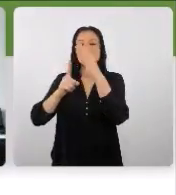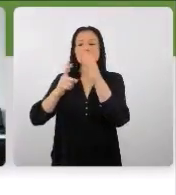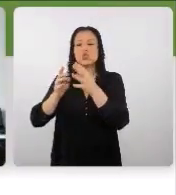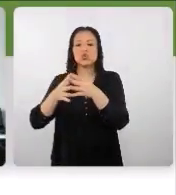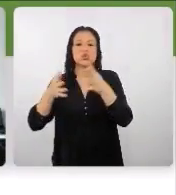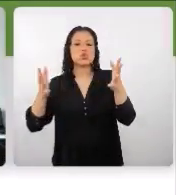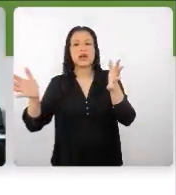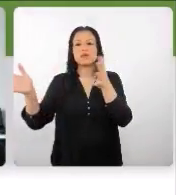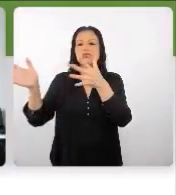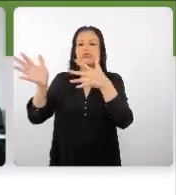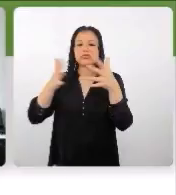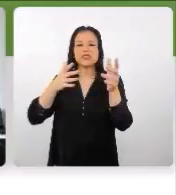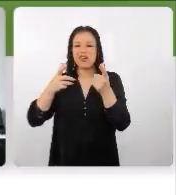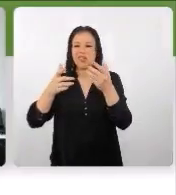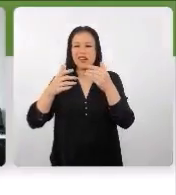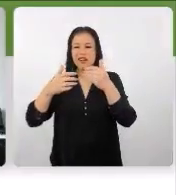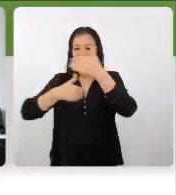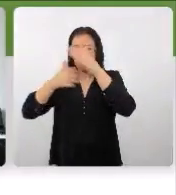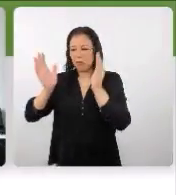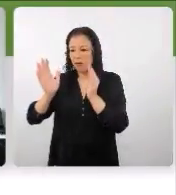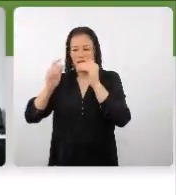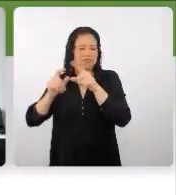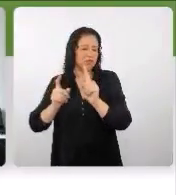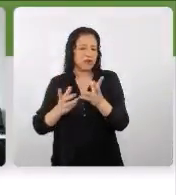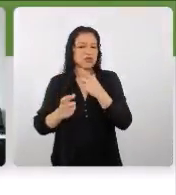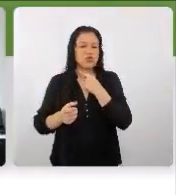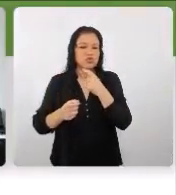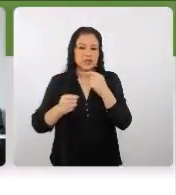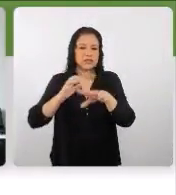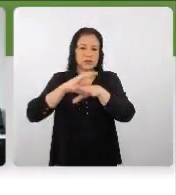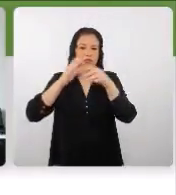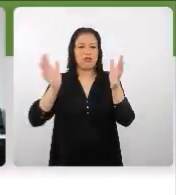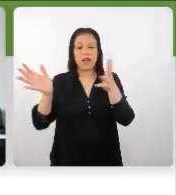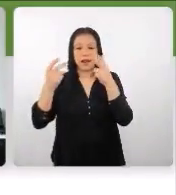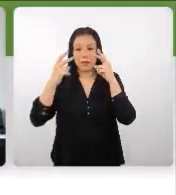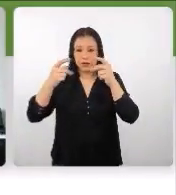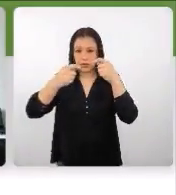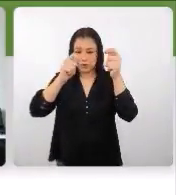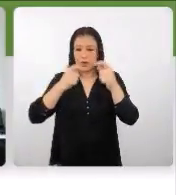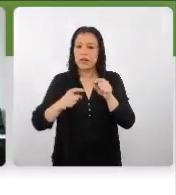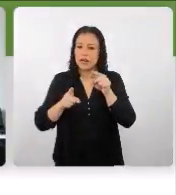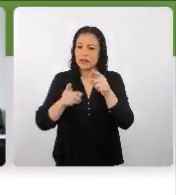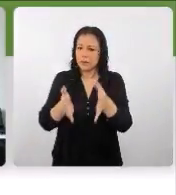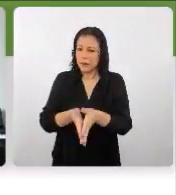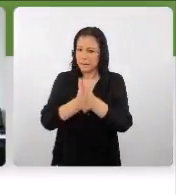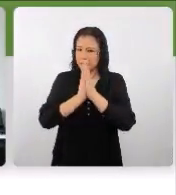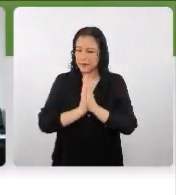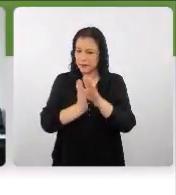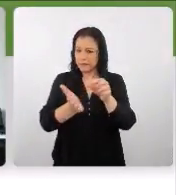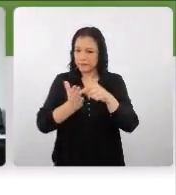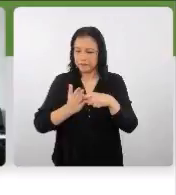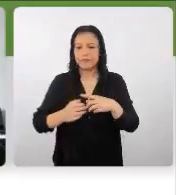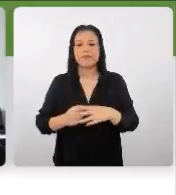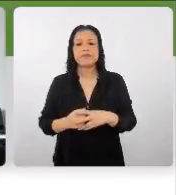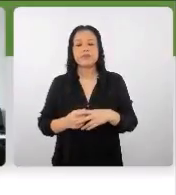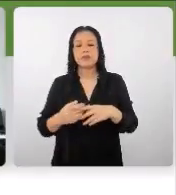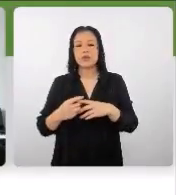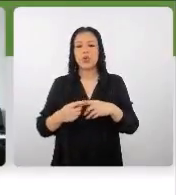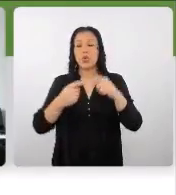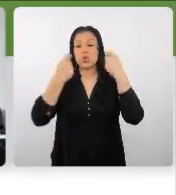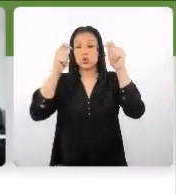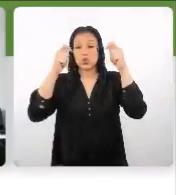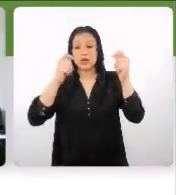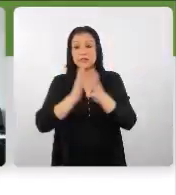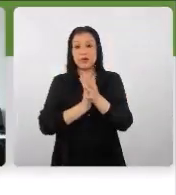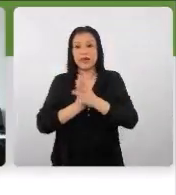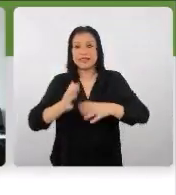manejar al aire libre. Eso lo sabemos. Además, demandan diferencialmente un turismo de aventura y